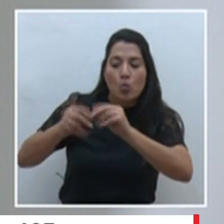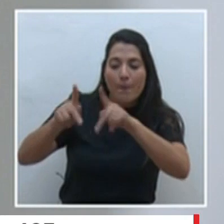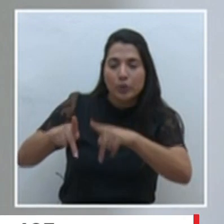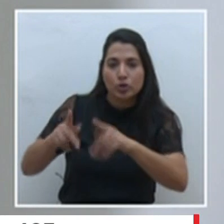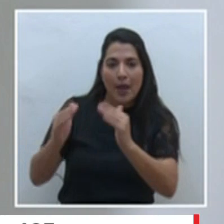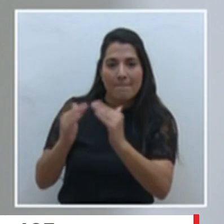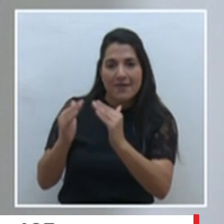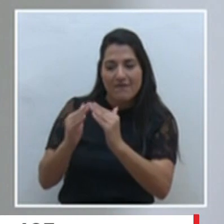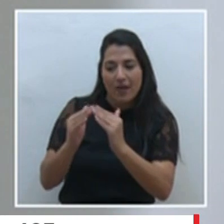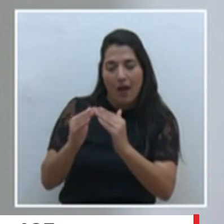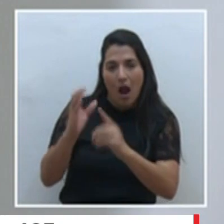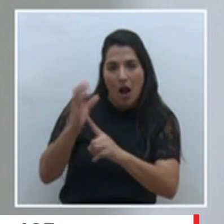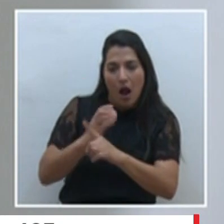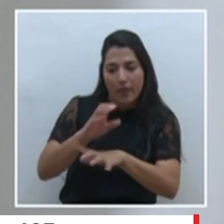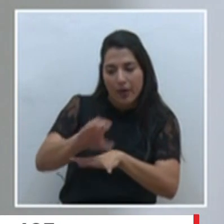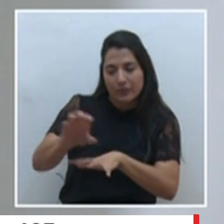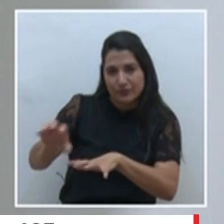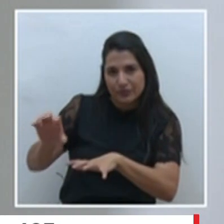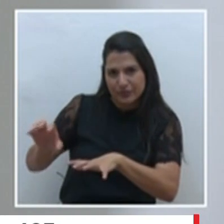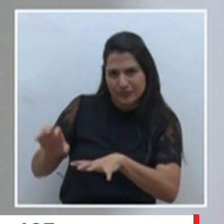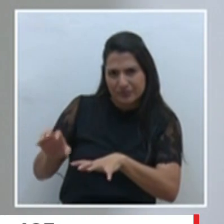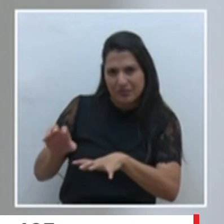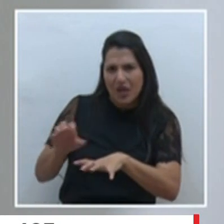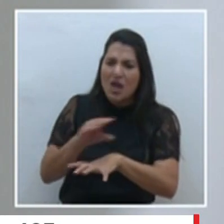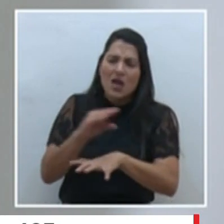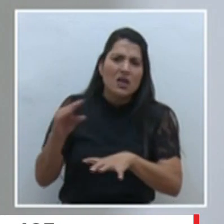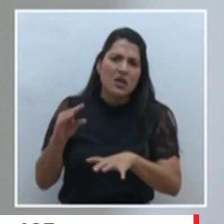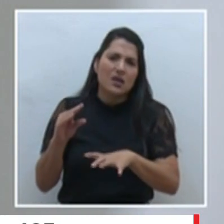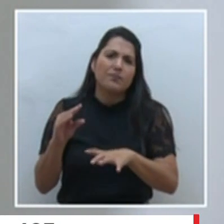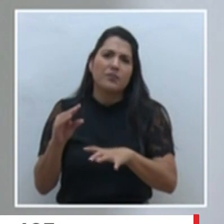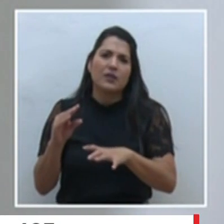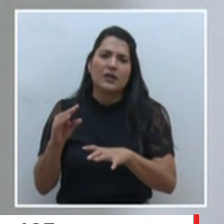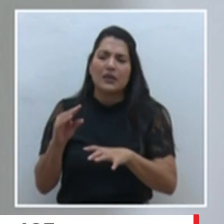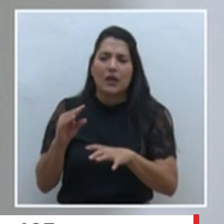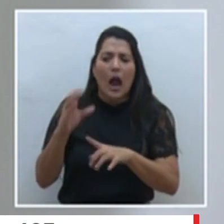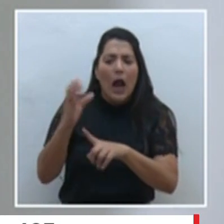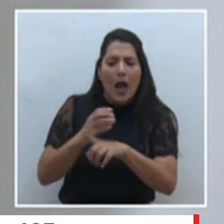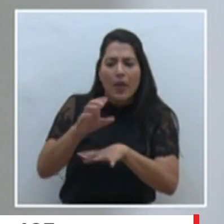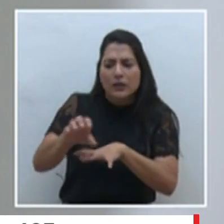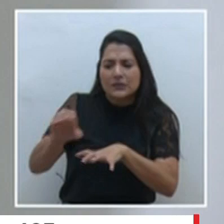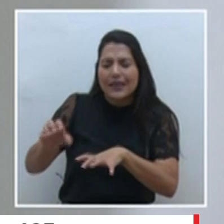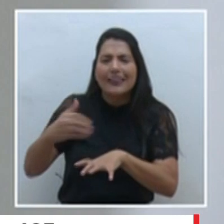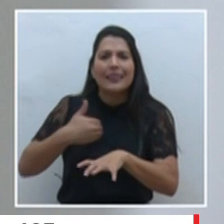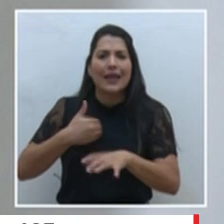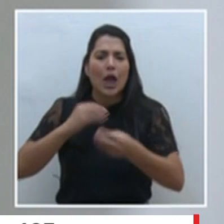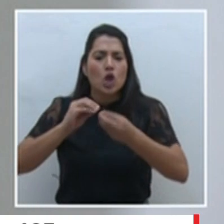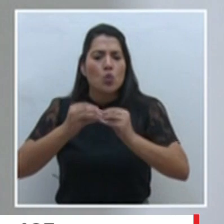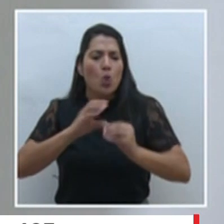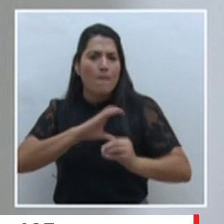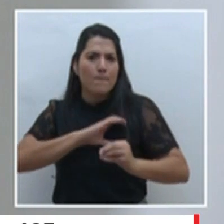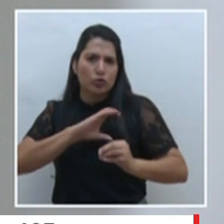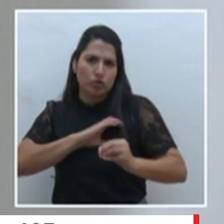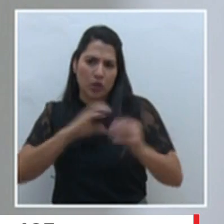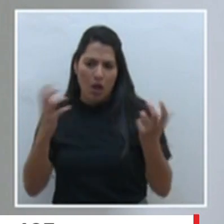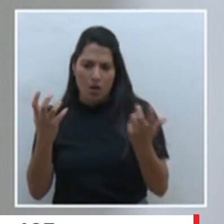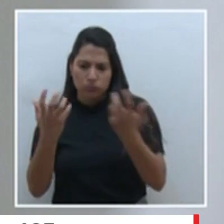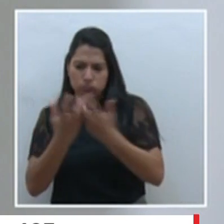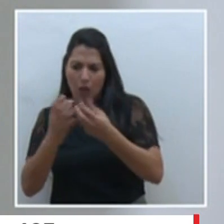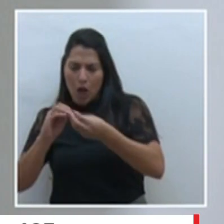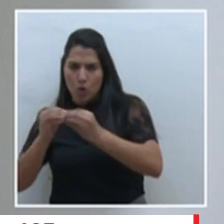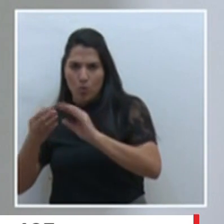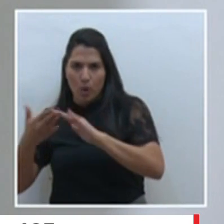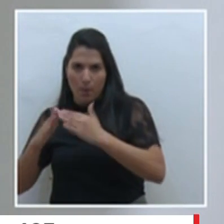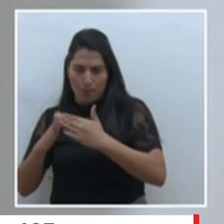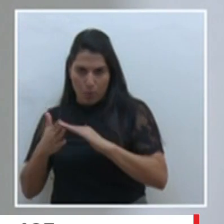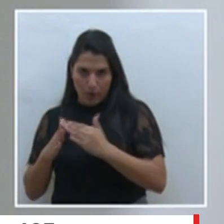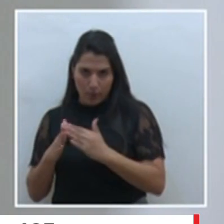también la cantidad de policías, que generalmente corresponde con la densidad poblacional, y también están los del Ministerio de Salud, que van a ayudar en esta labor, además de que